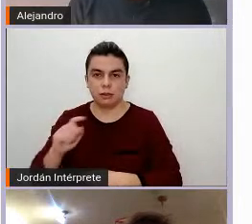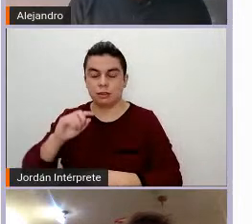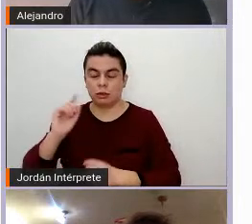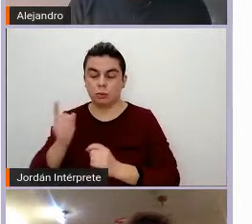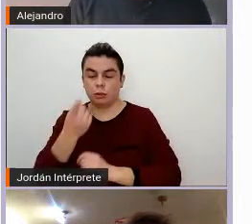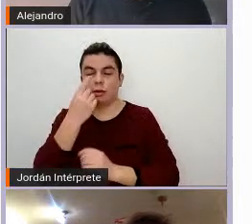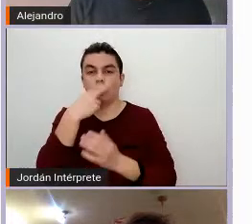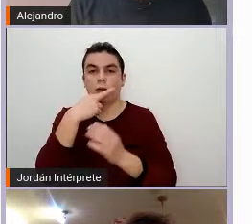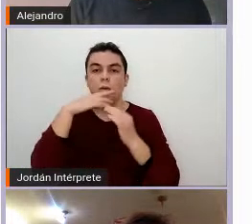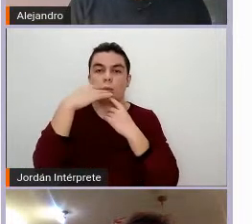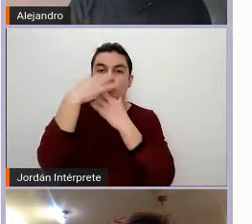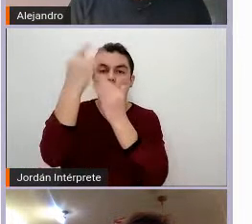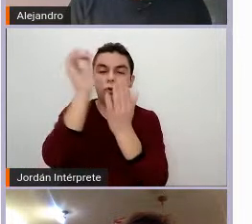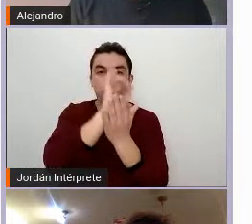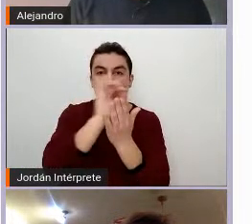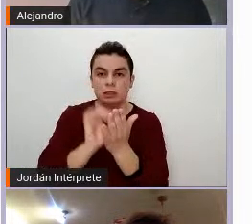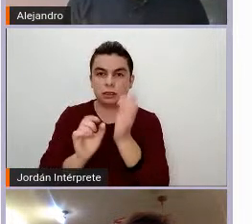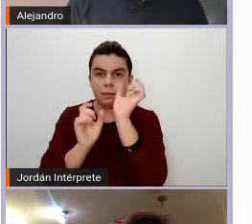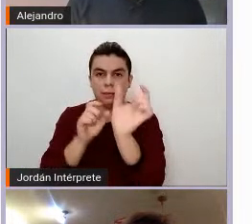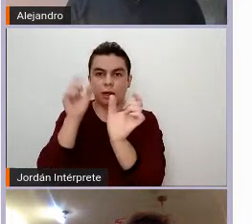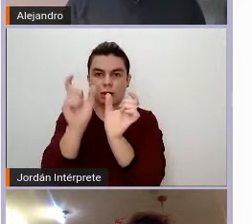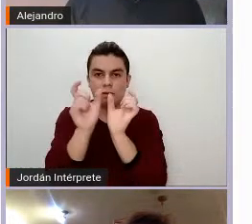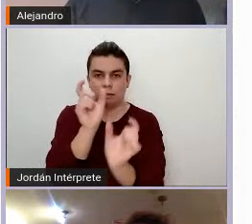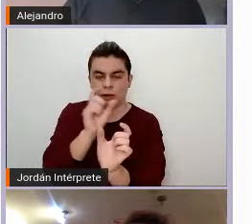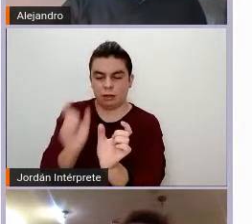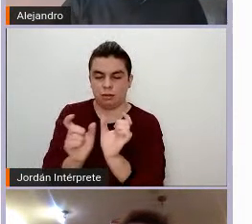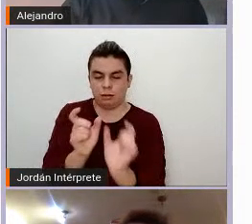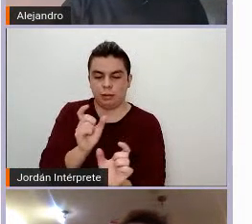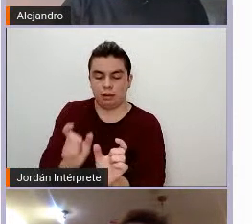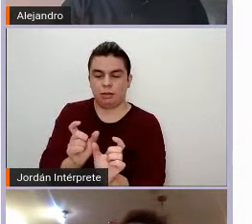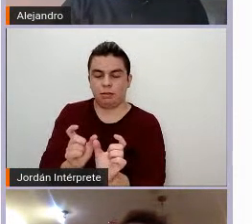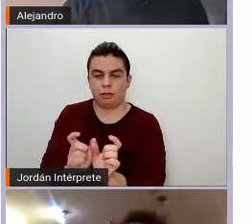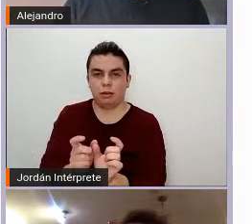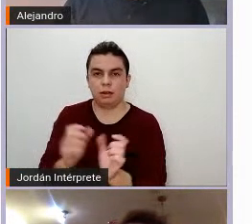palabras a los patrones musicales preexistentes.